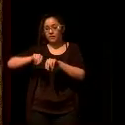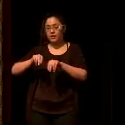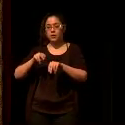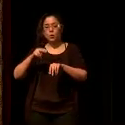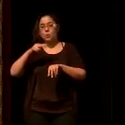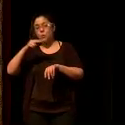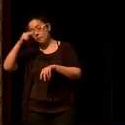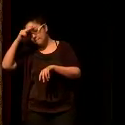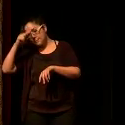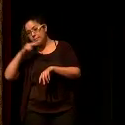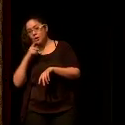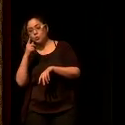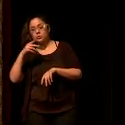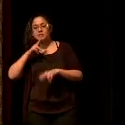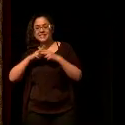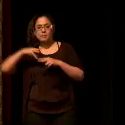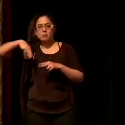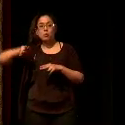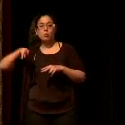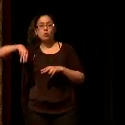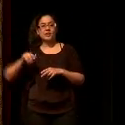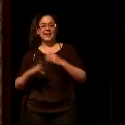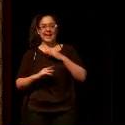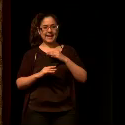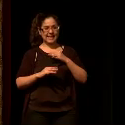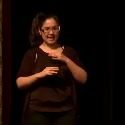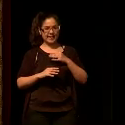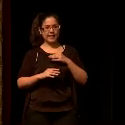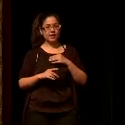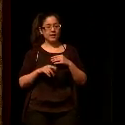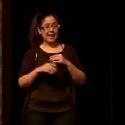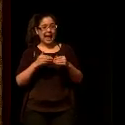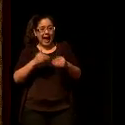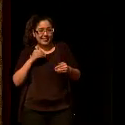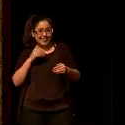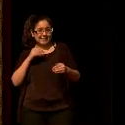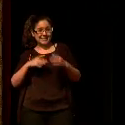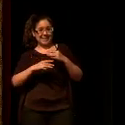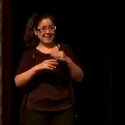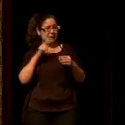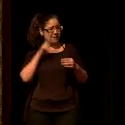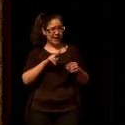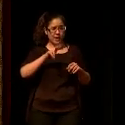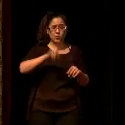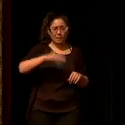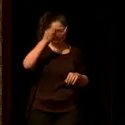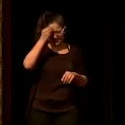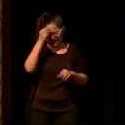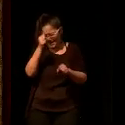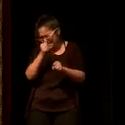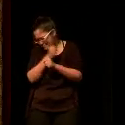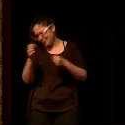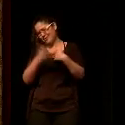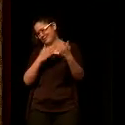los papás que es muy un y un clarinetista que nunca había visto un clarinete pensaba que no podía tocar un instrumento y de